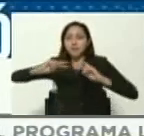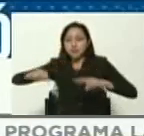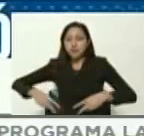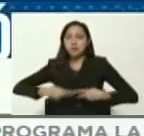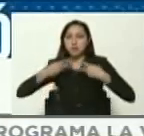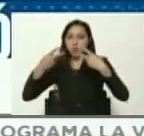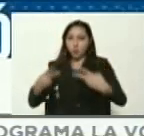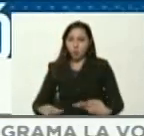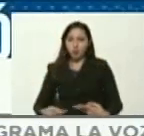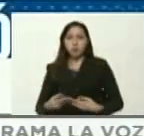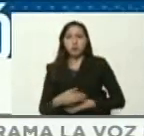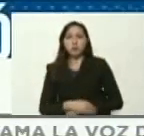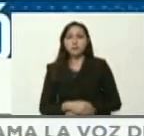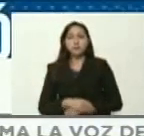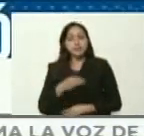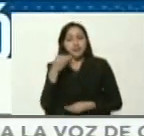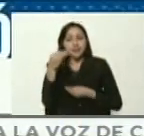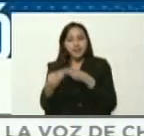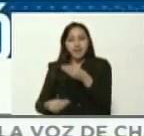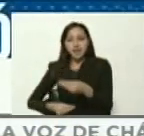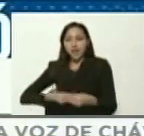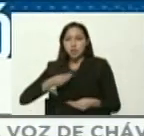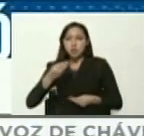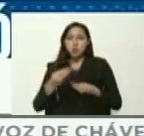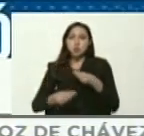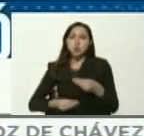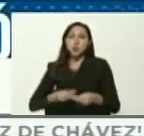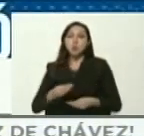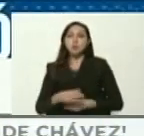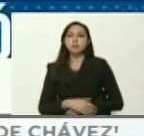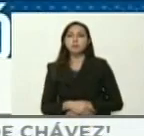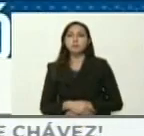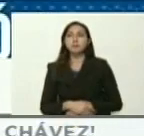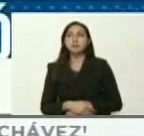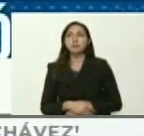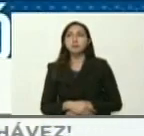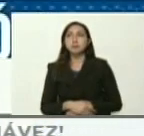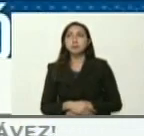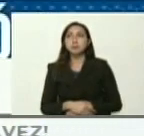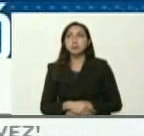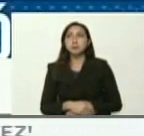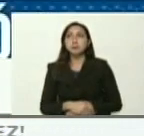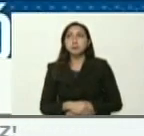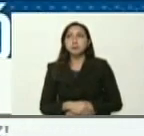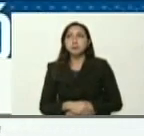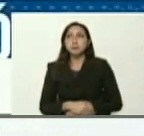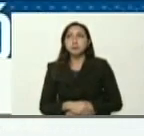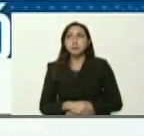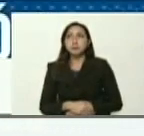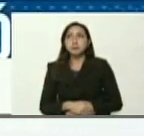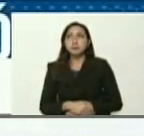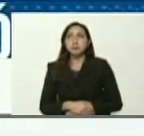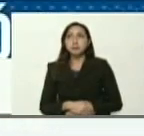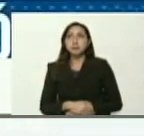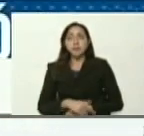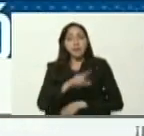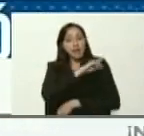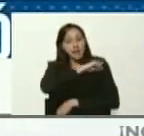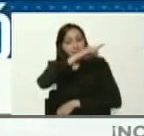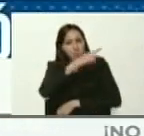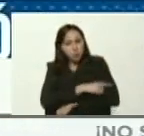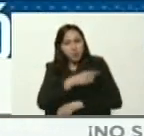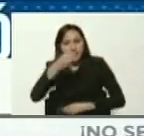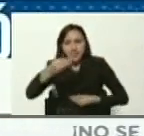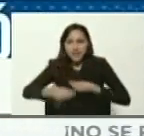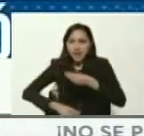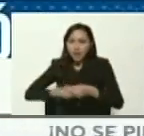con mucha capacidad de creación. Cuando hablamos del poder, de los poderes